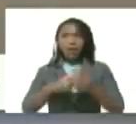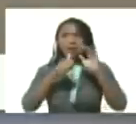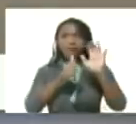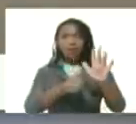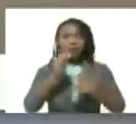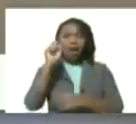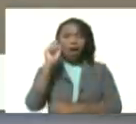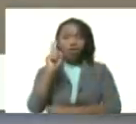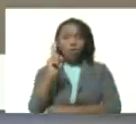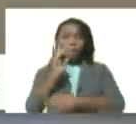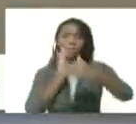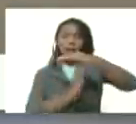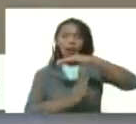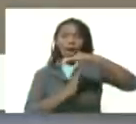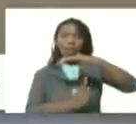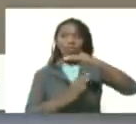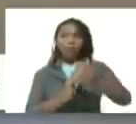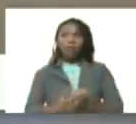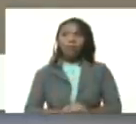2.061 migrantes